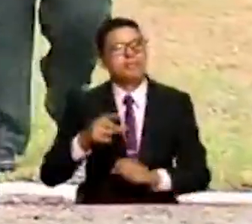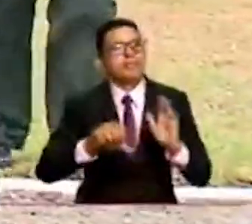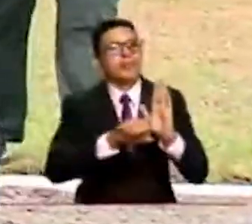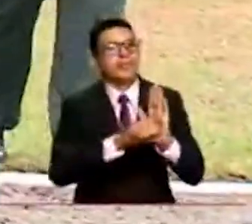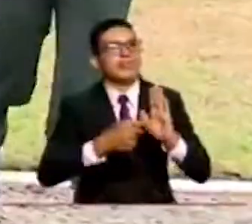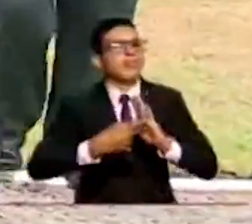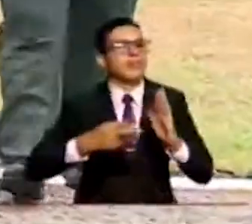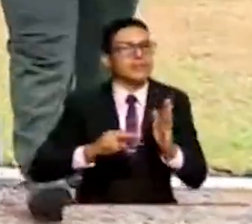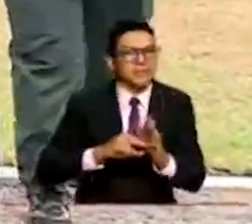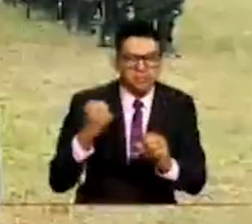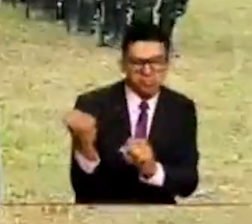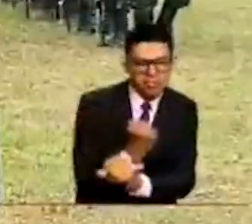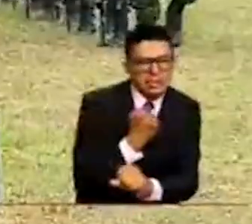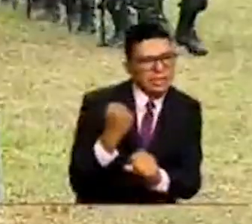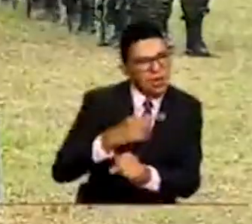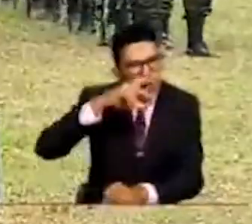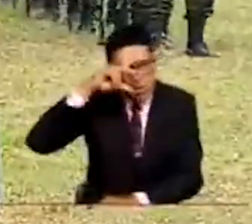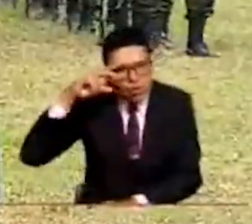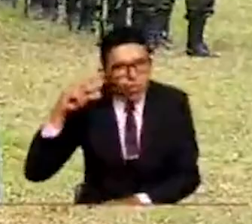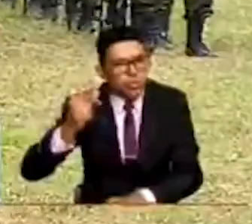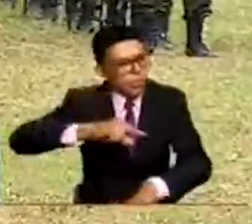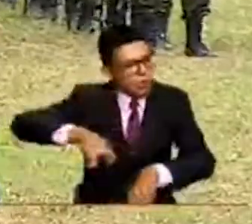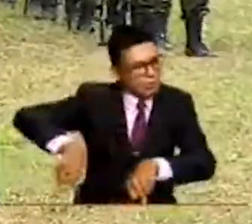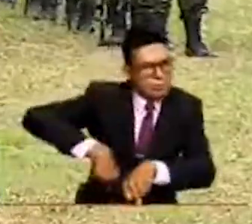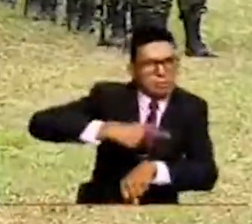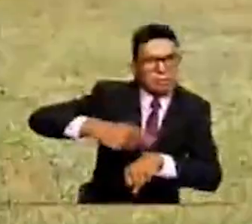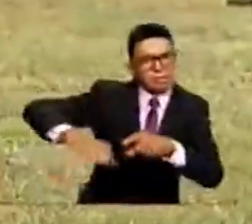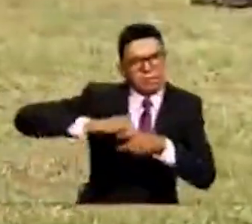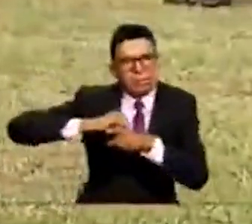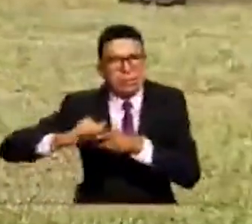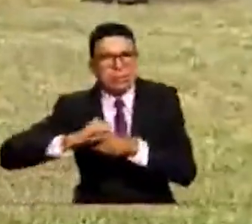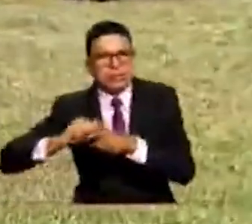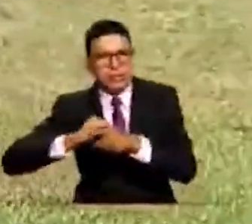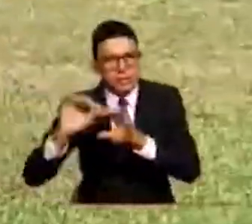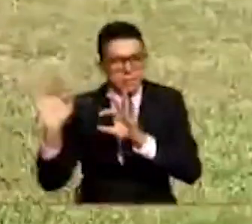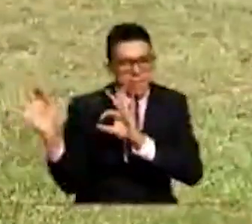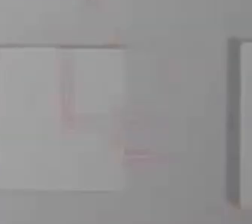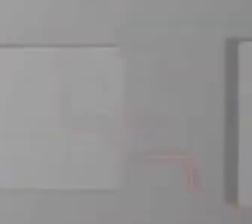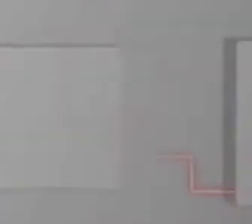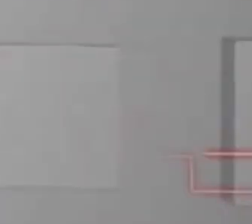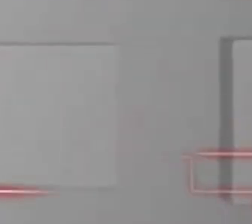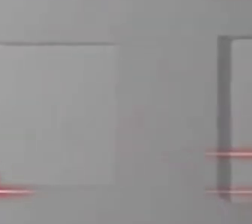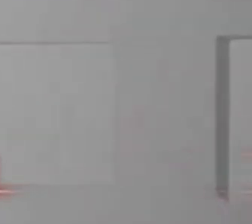trabajo incansable de horas dedicadas en entrenamientos, planificación y operaciones.